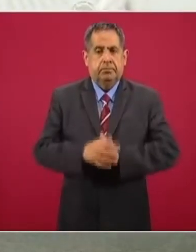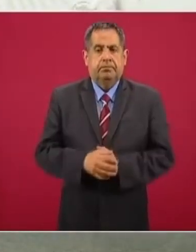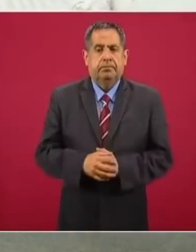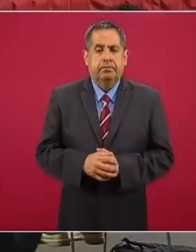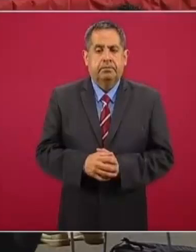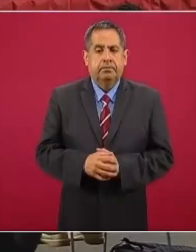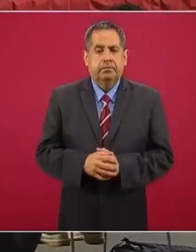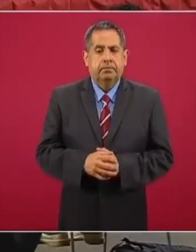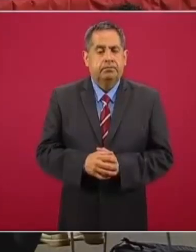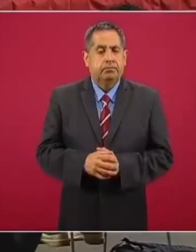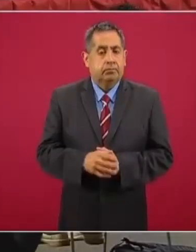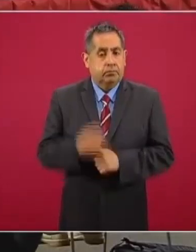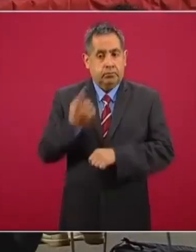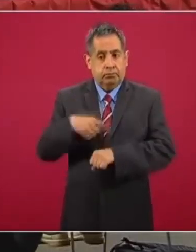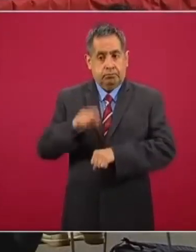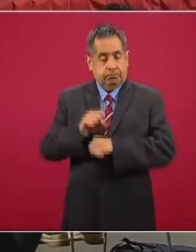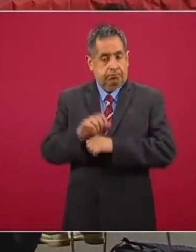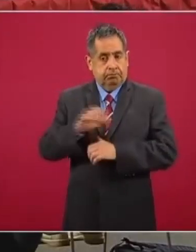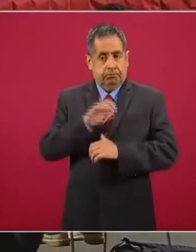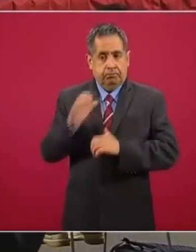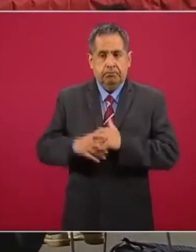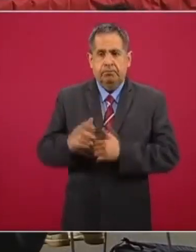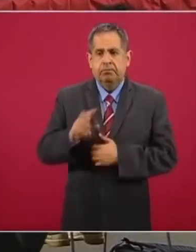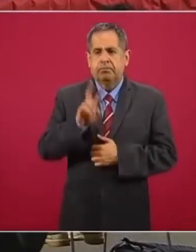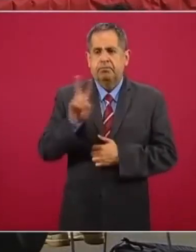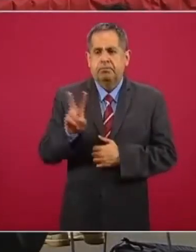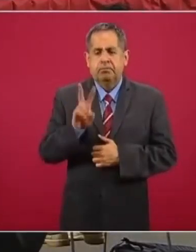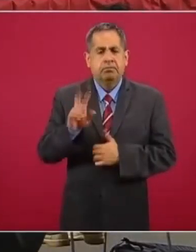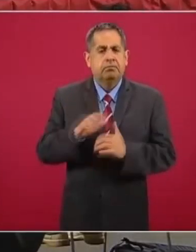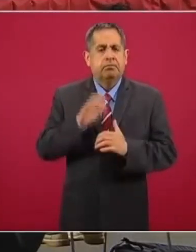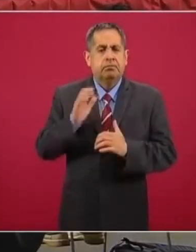la semana. Vamos a